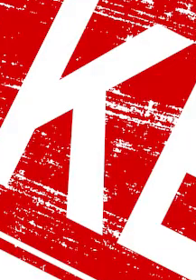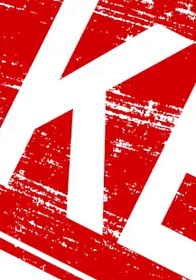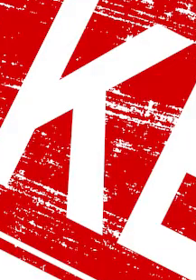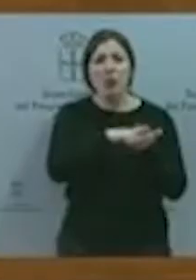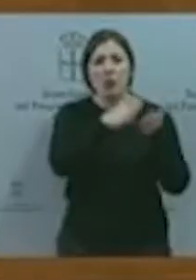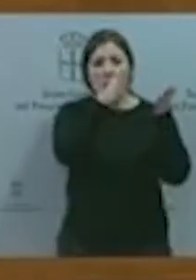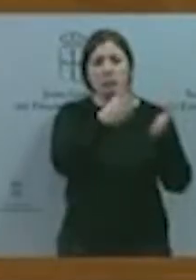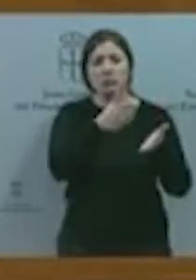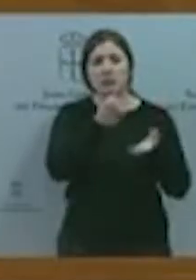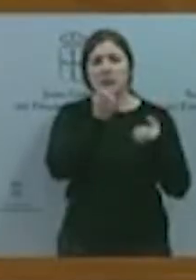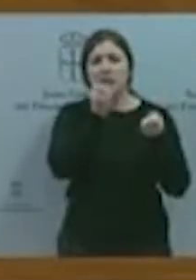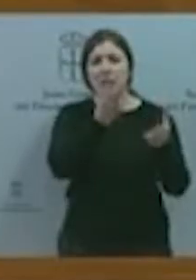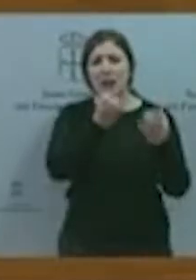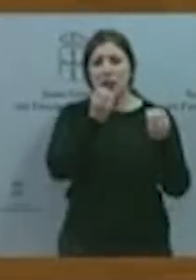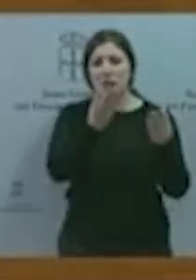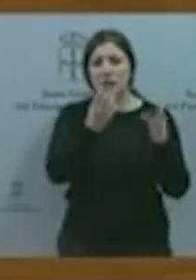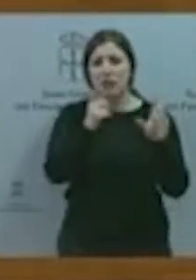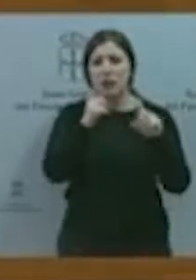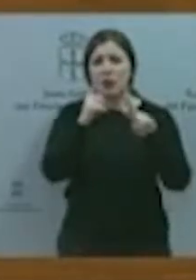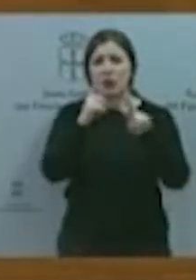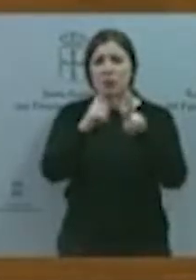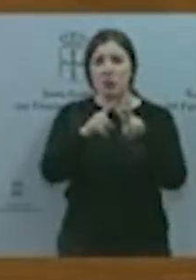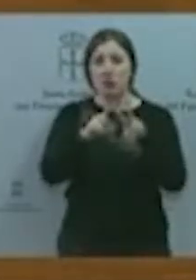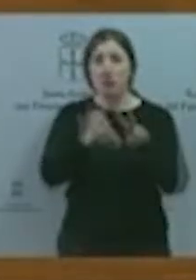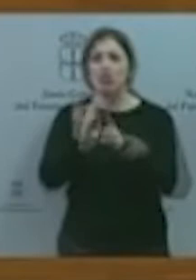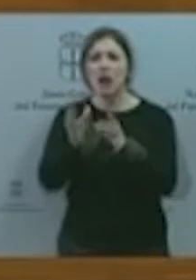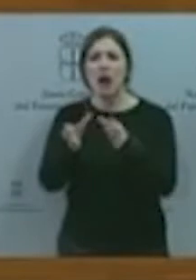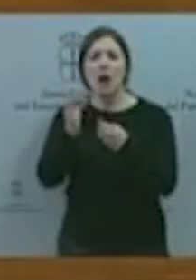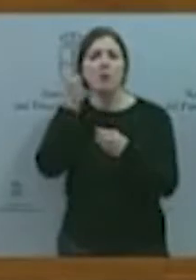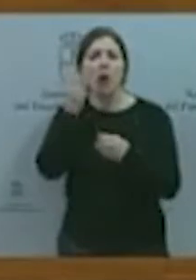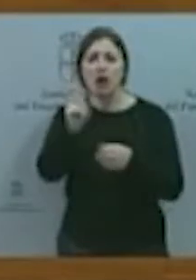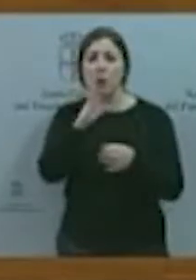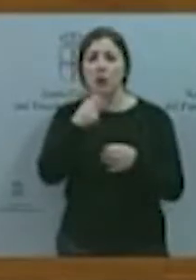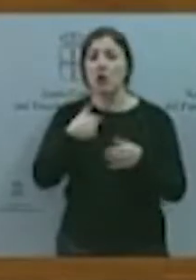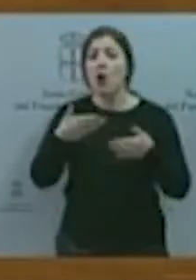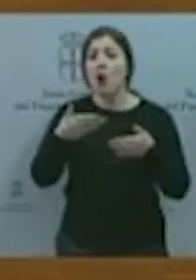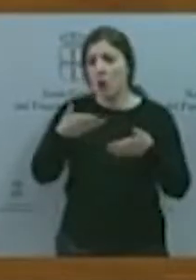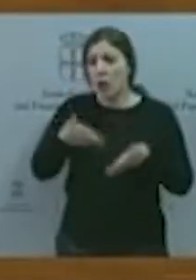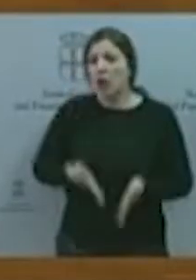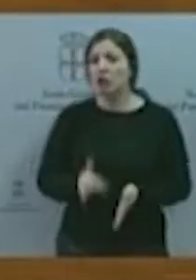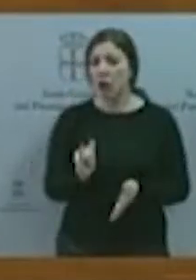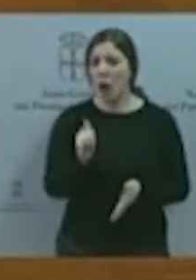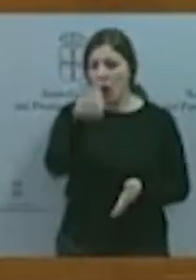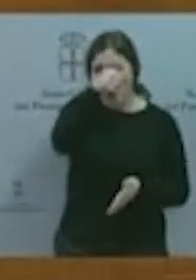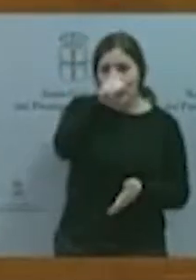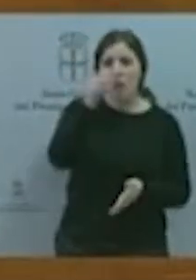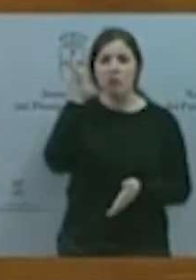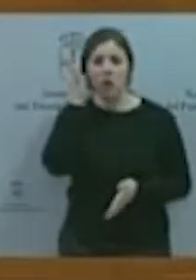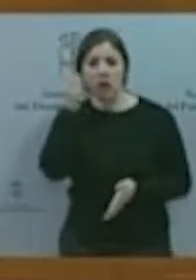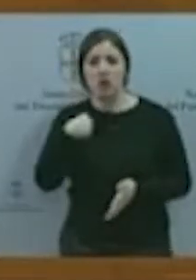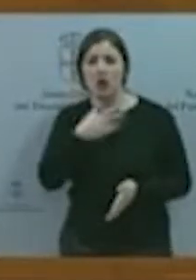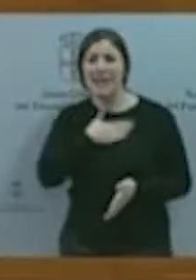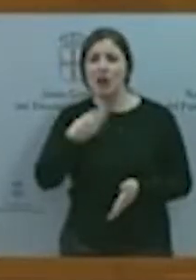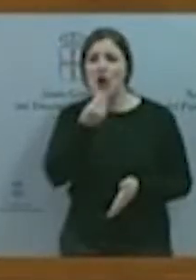mujeres y hombres. Quiero dejarle claro que no toleraremos ninguna agresión a ninguna mujer. Yo quiero lo mejor para mi hijo y no toleraré que nadie lo considere